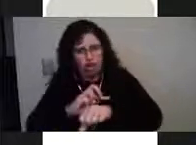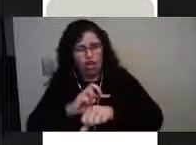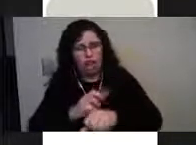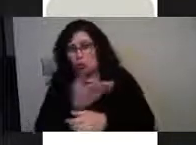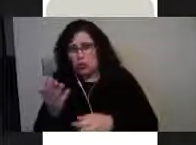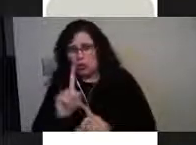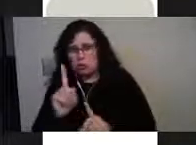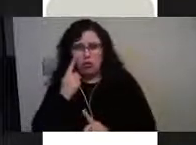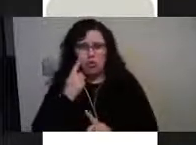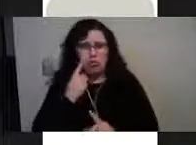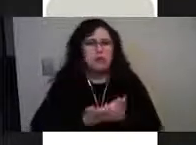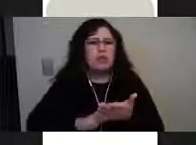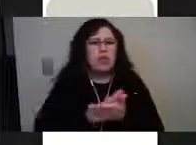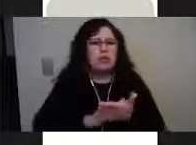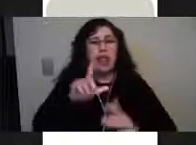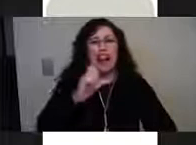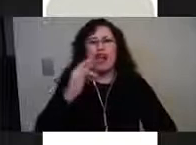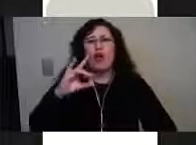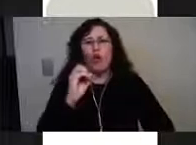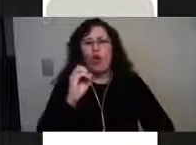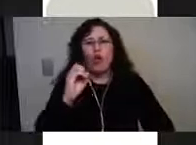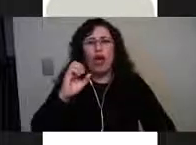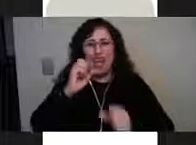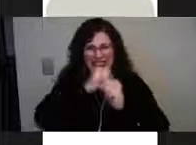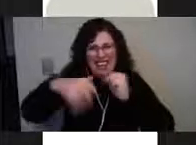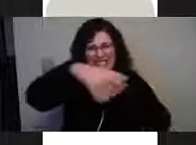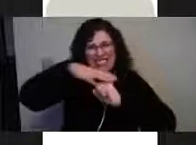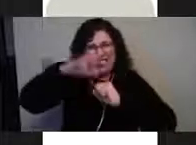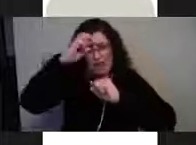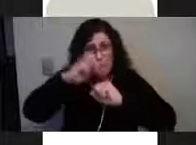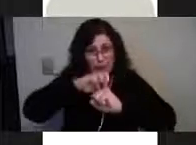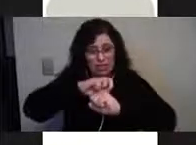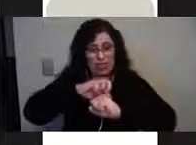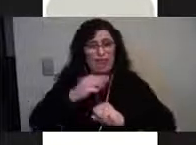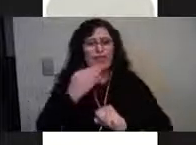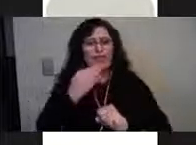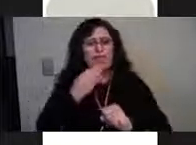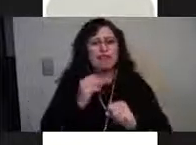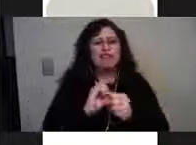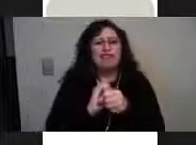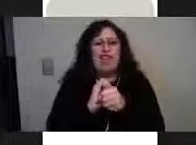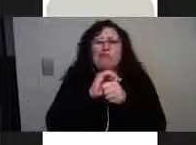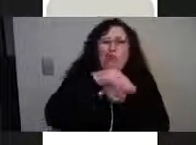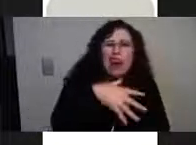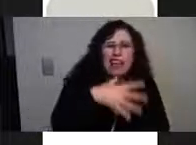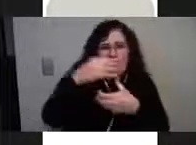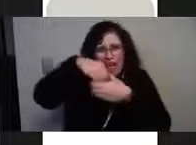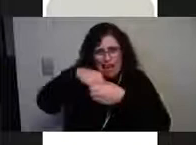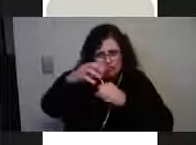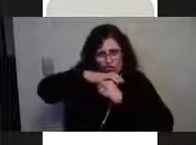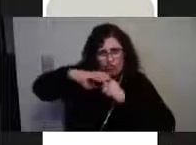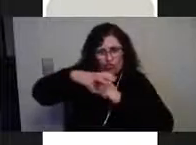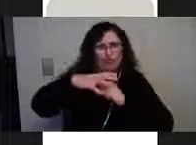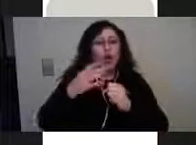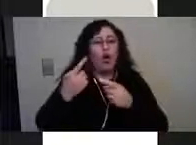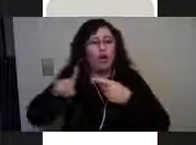Una leucoencefalopatía, una hemorragia intracraneal que se puede producir antes de la gestación, una hemorragia